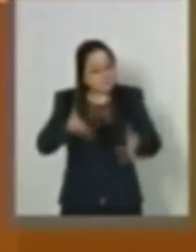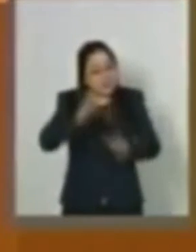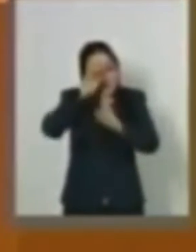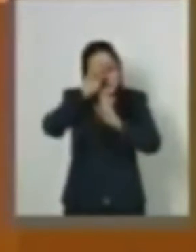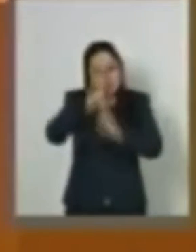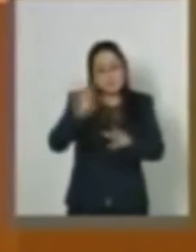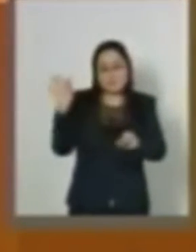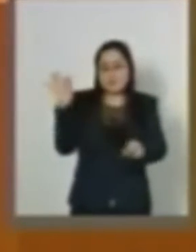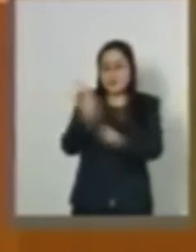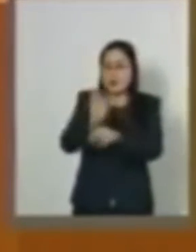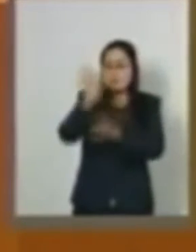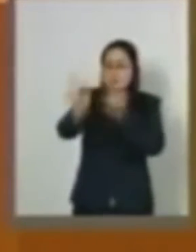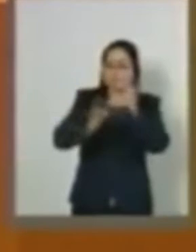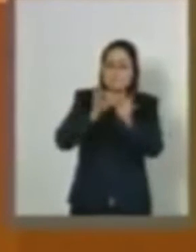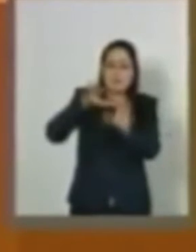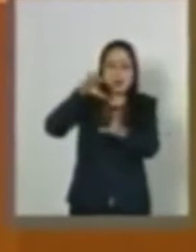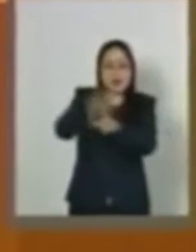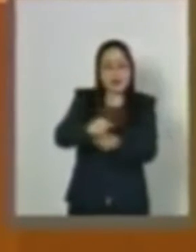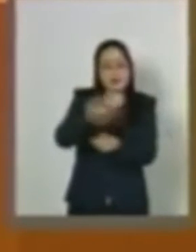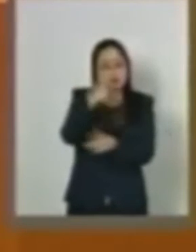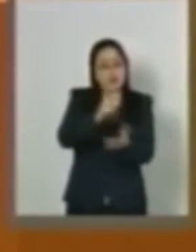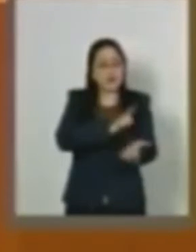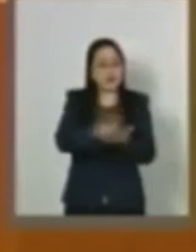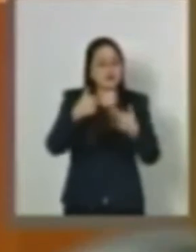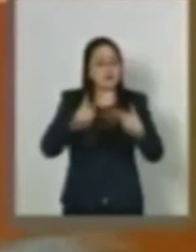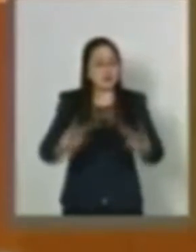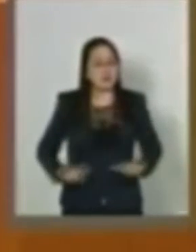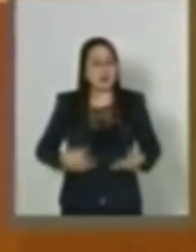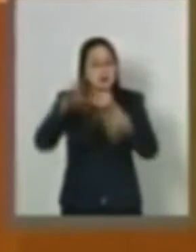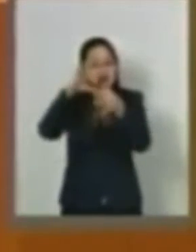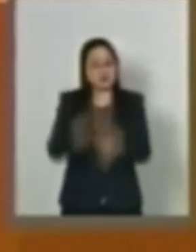comento que hace aproximadamente